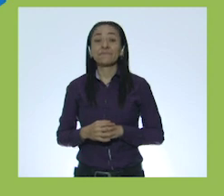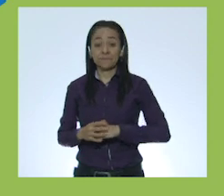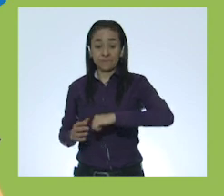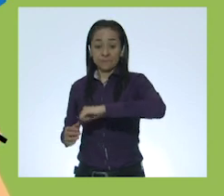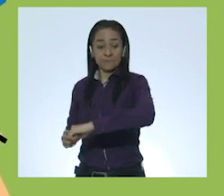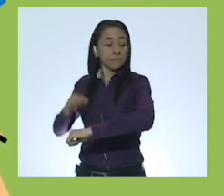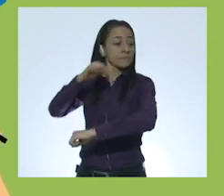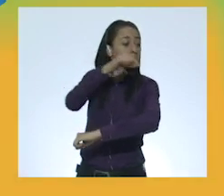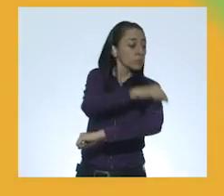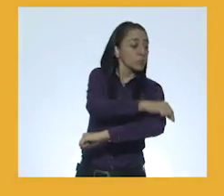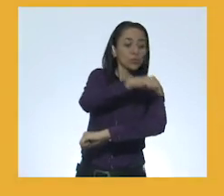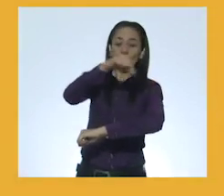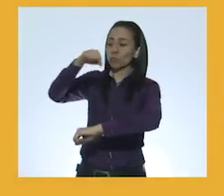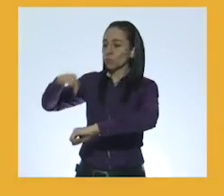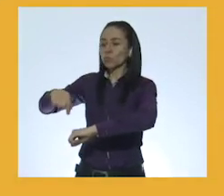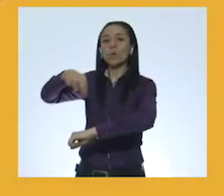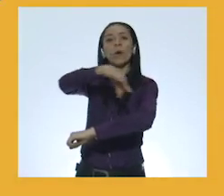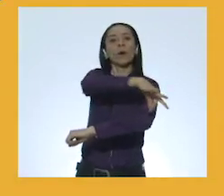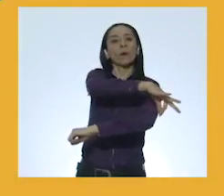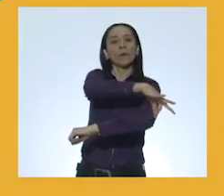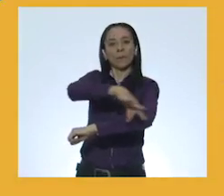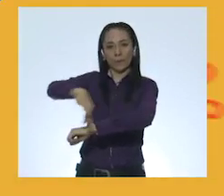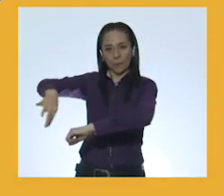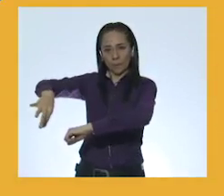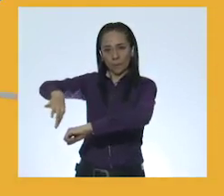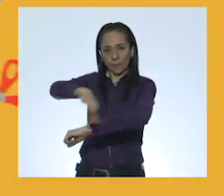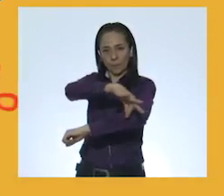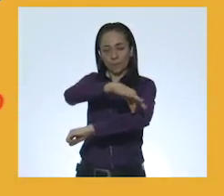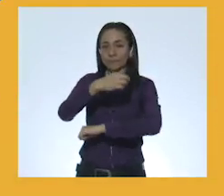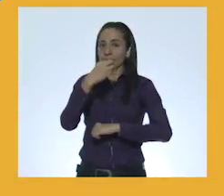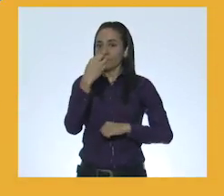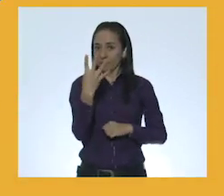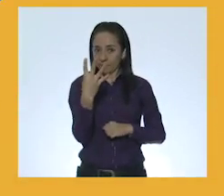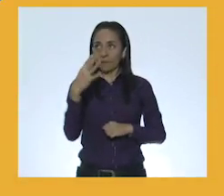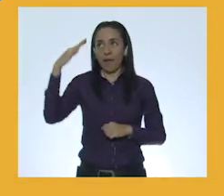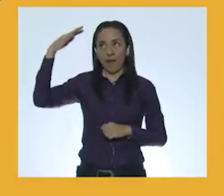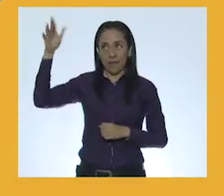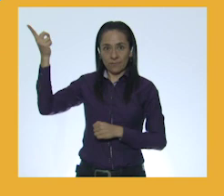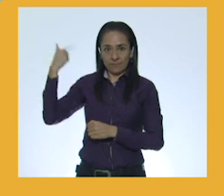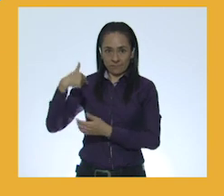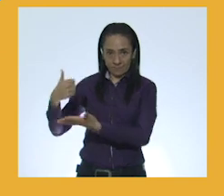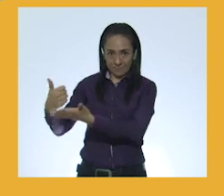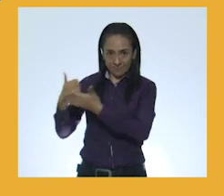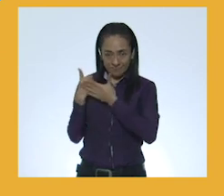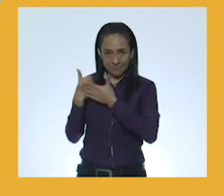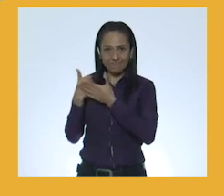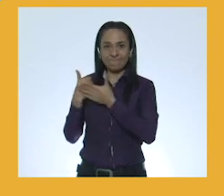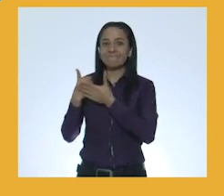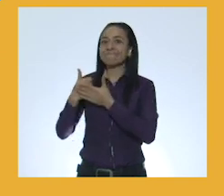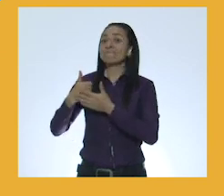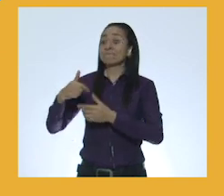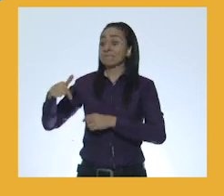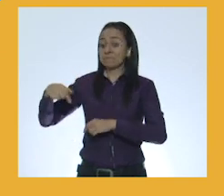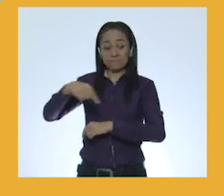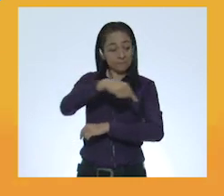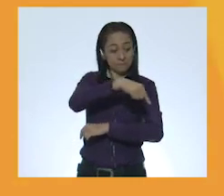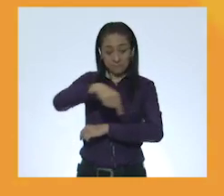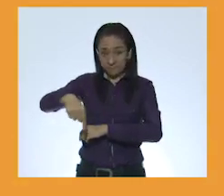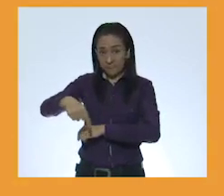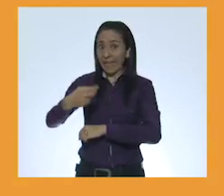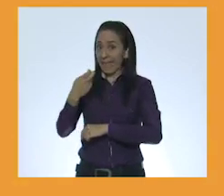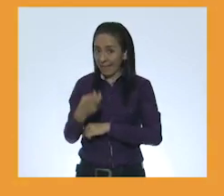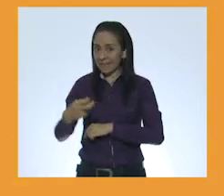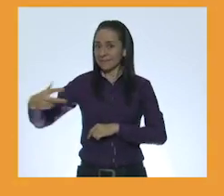horizontal entre los dos puntos. 4. Con ayuda de un adulto, corta sobre la línea horizontal que